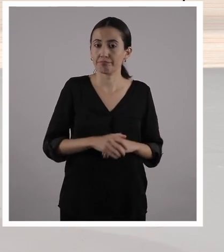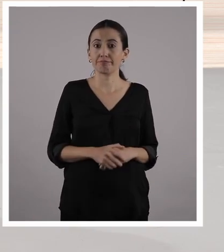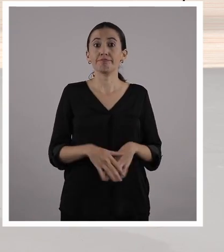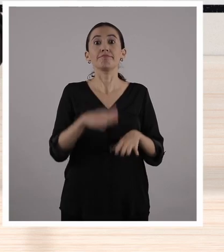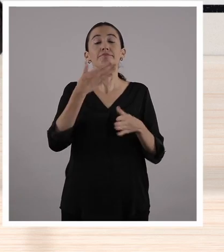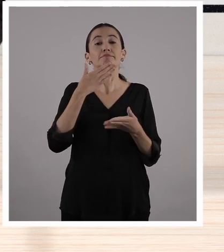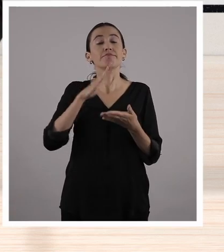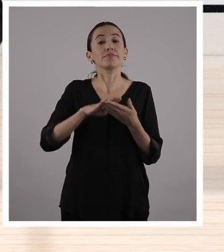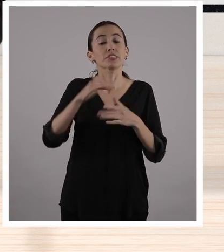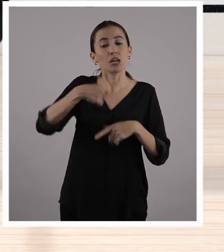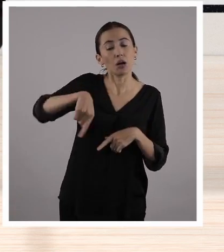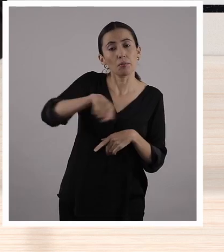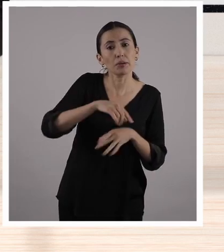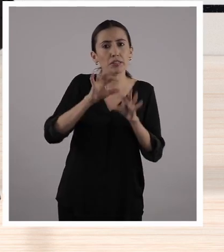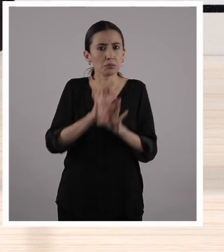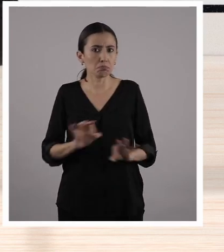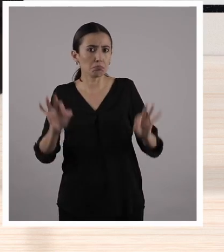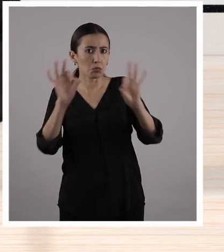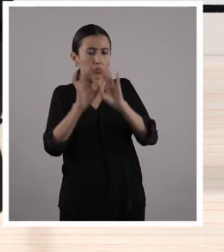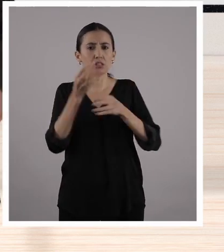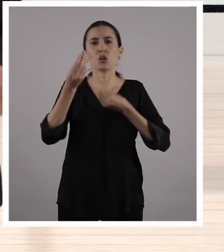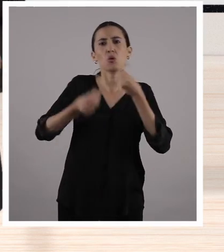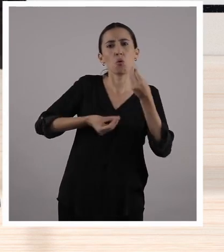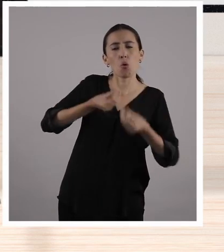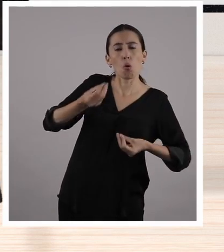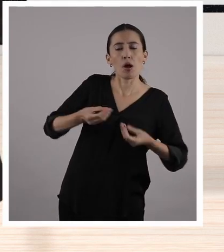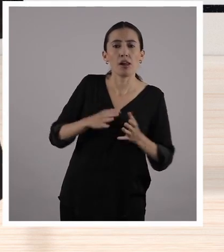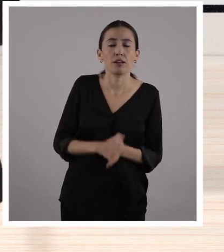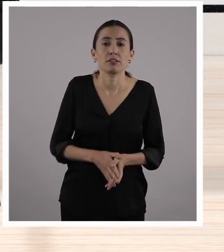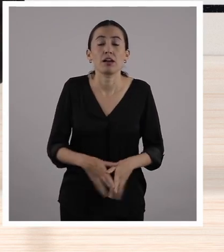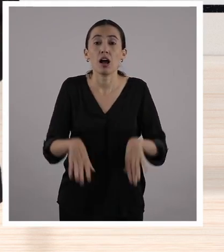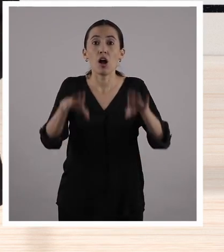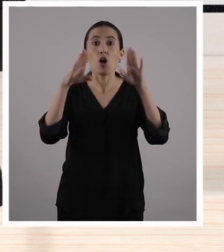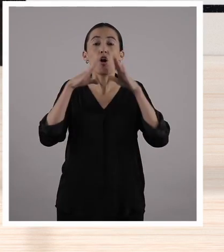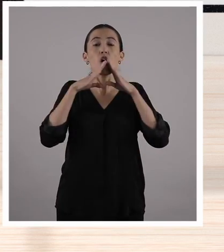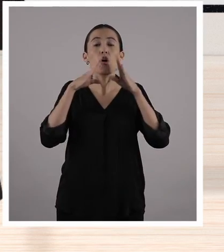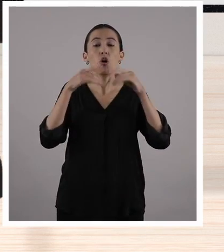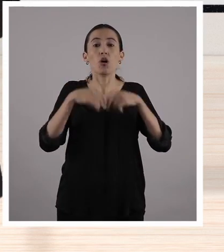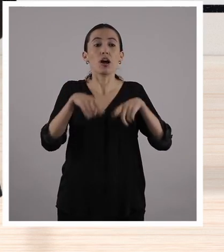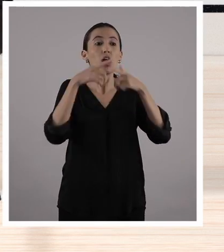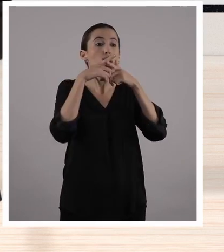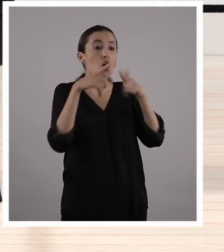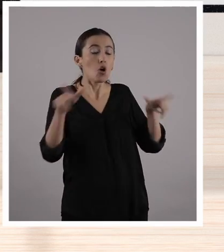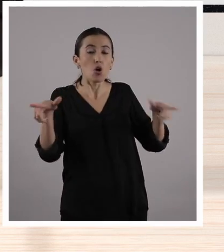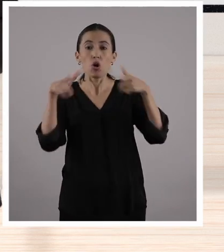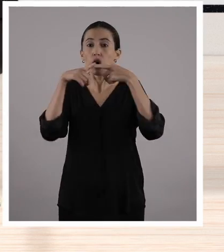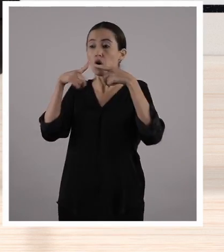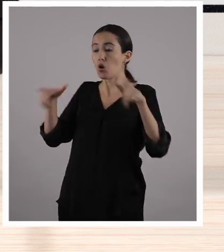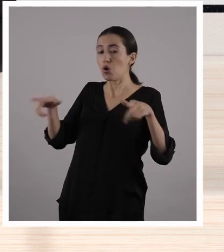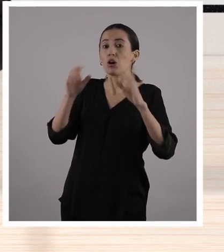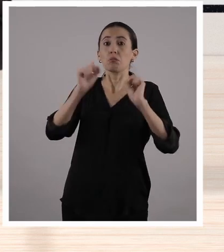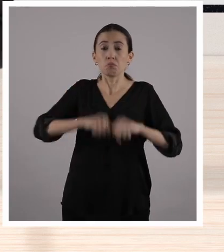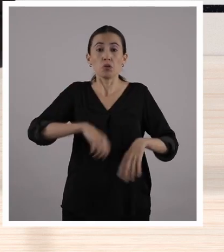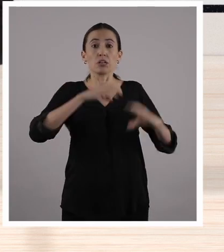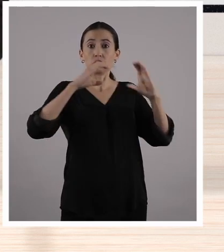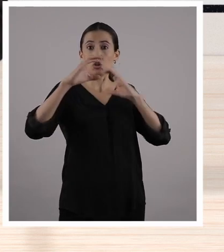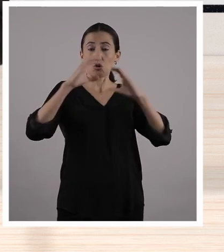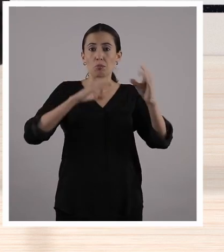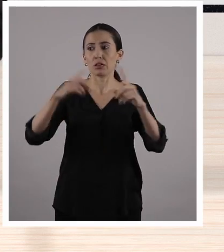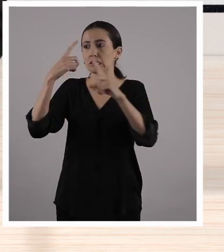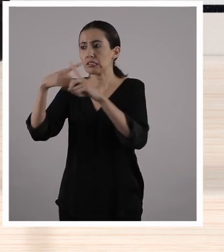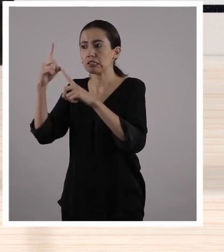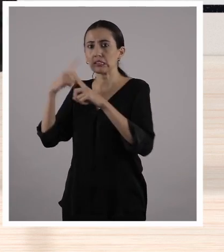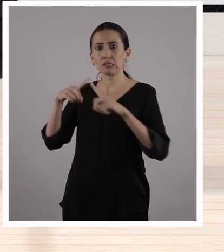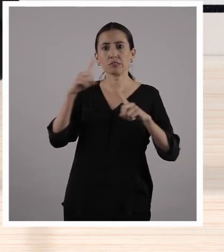Exacto, hay muchísimas. ¿Y saben cuál más y es muy importante? La oralidad. A través de la lengua hablada podemos